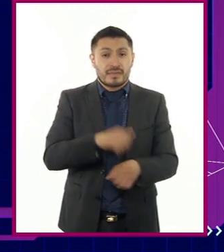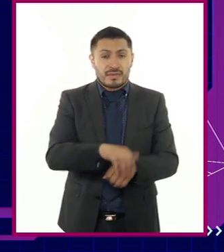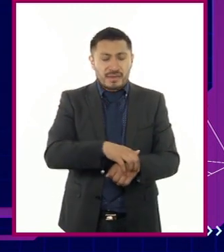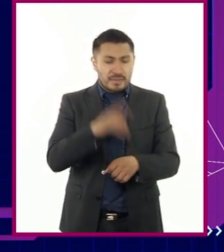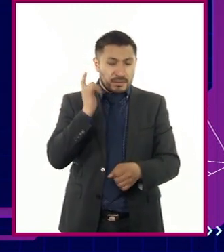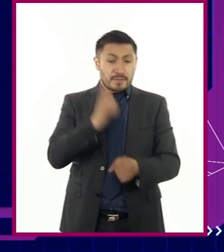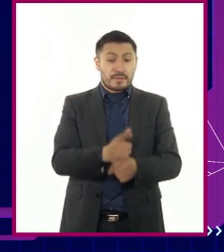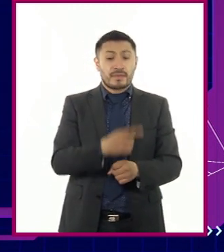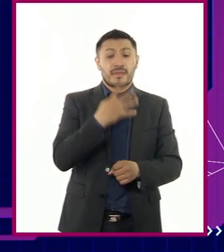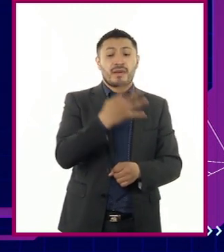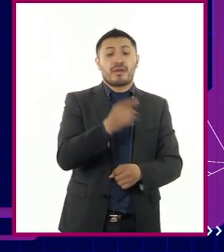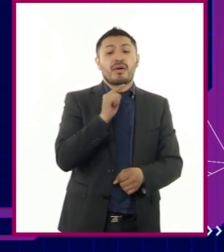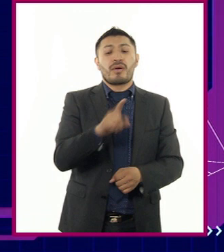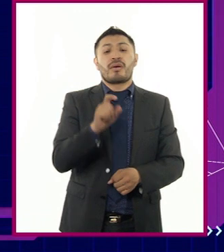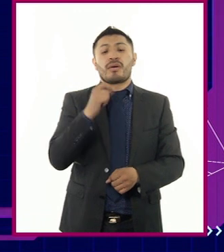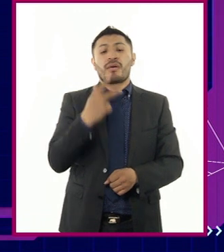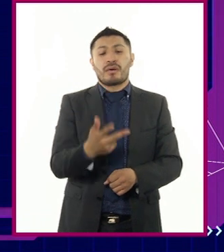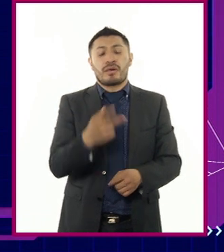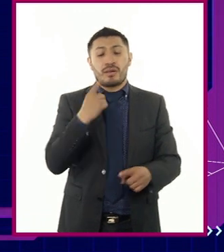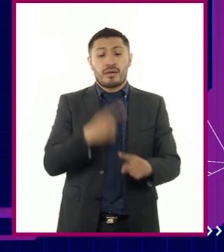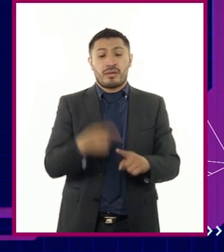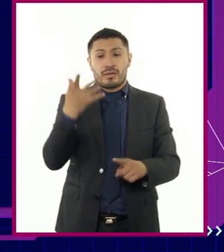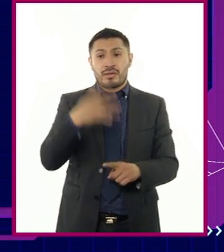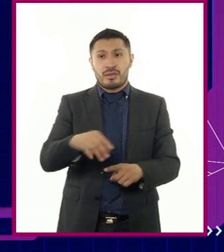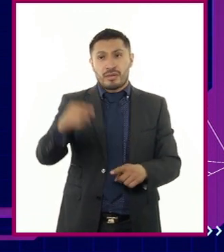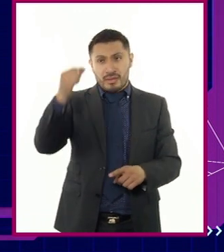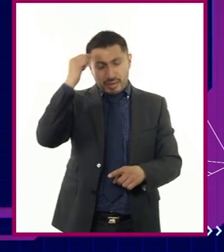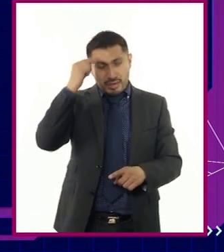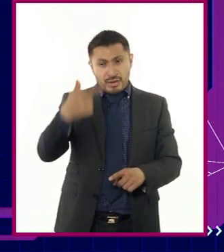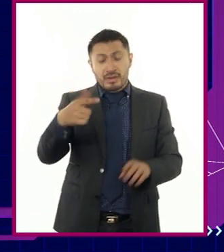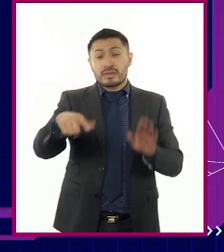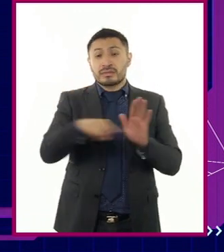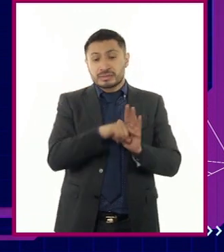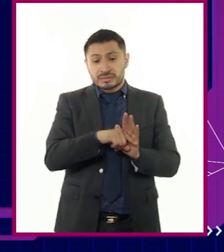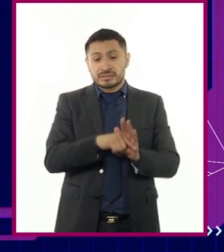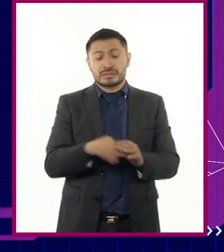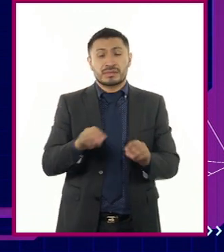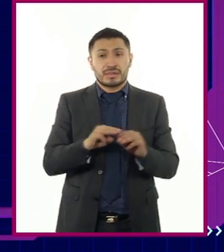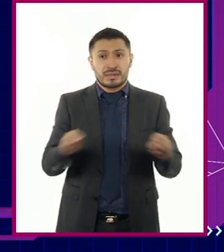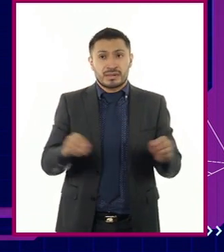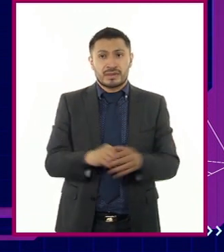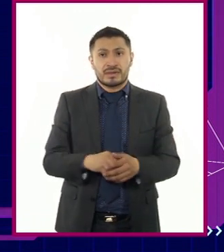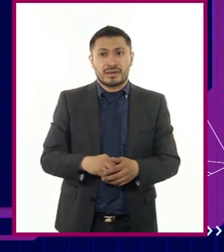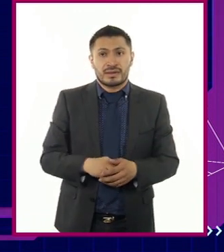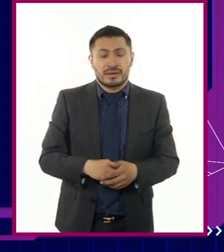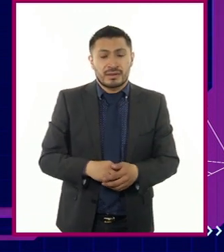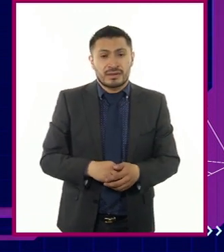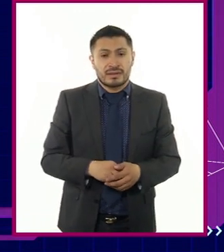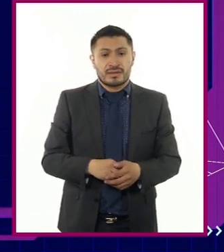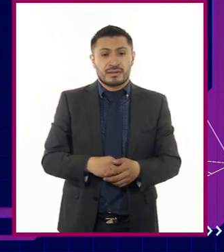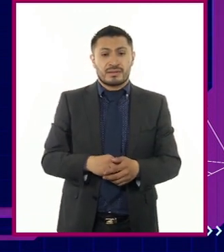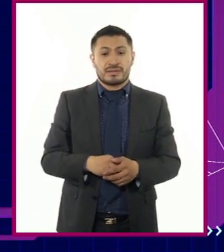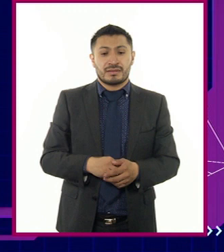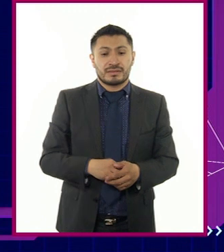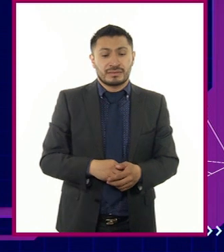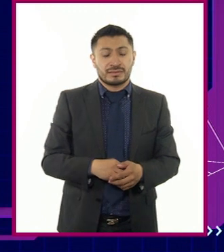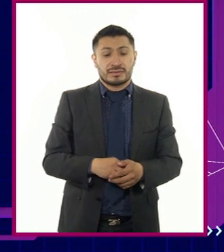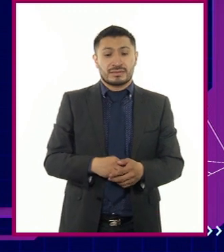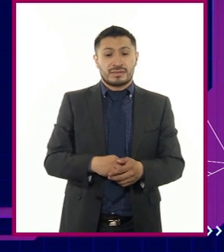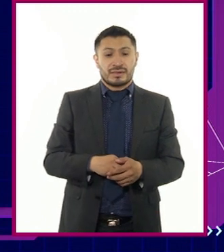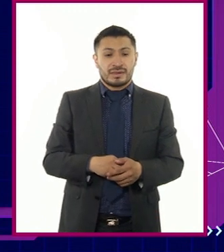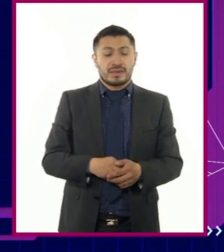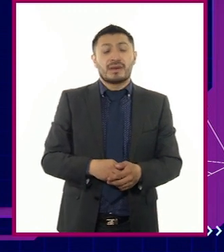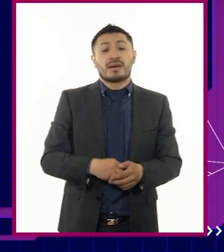de 4.28 por 10 elevado a la menos 7 metros. Al ubicar ese valor en la columna de